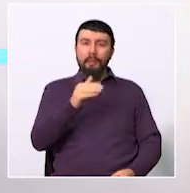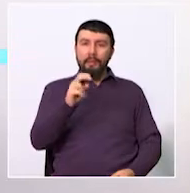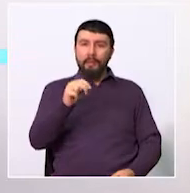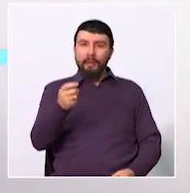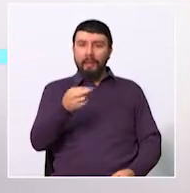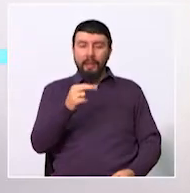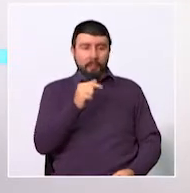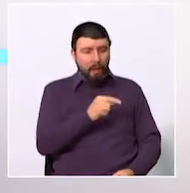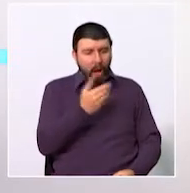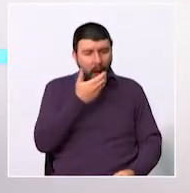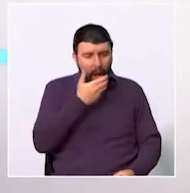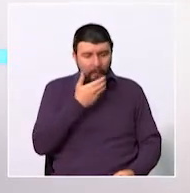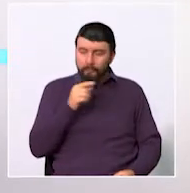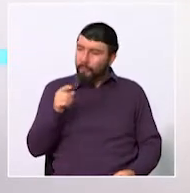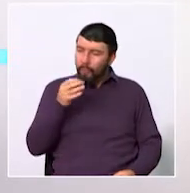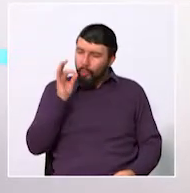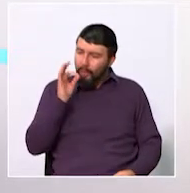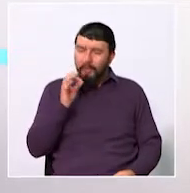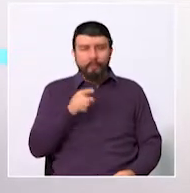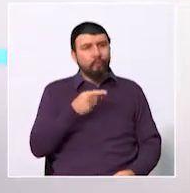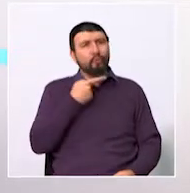y pues le encantó